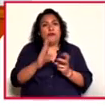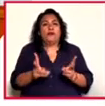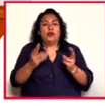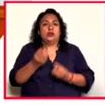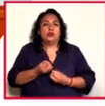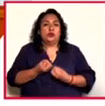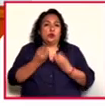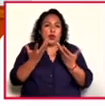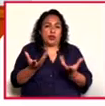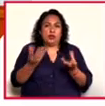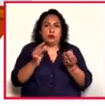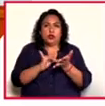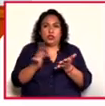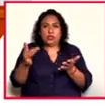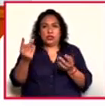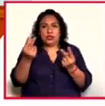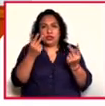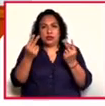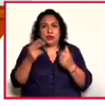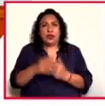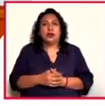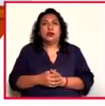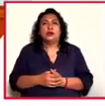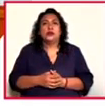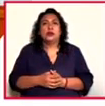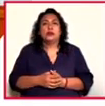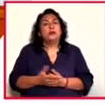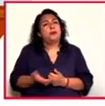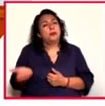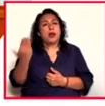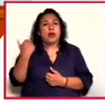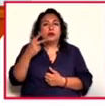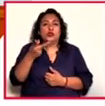Muchas gracias por habernos acompañado, Rafael. Vámonos por el tequila. Muy buenas noches. Nací.